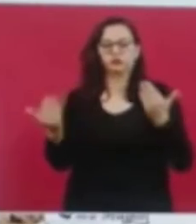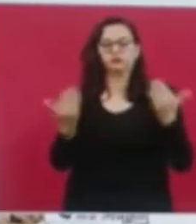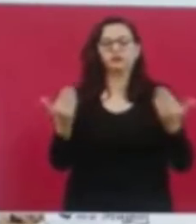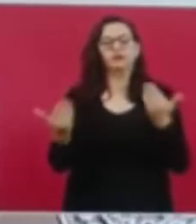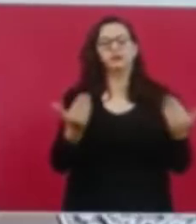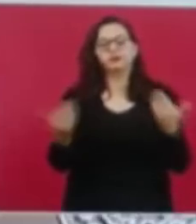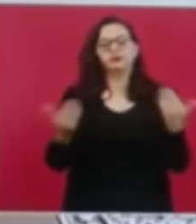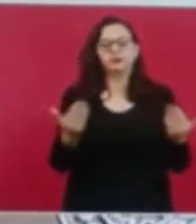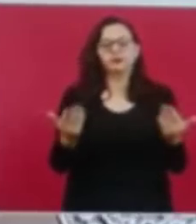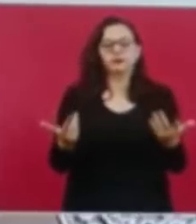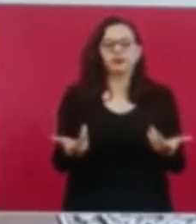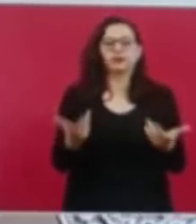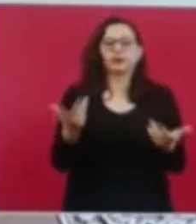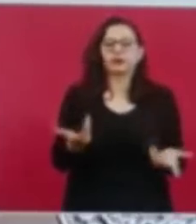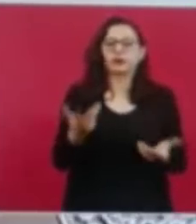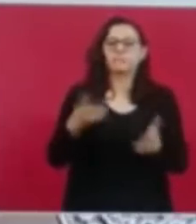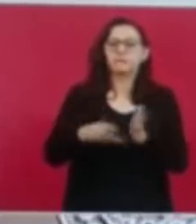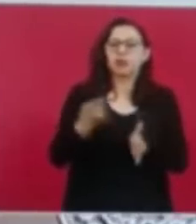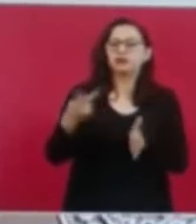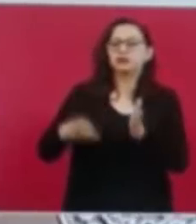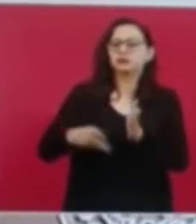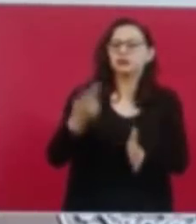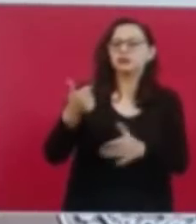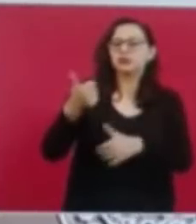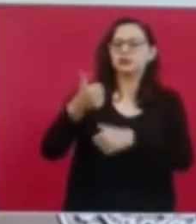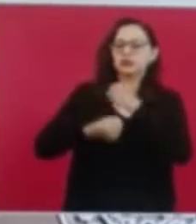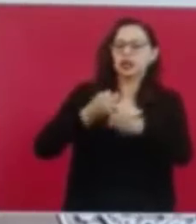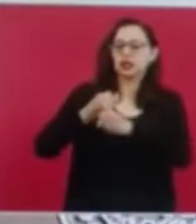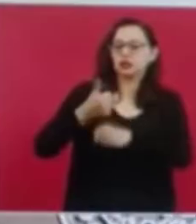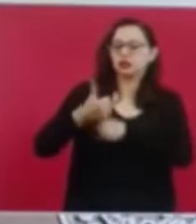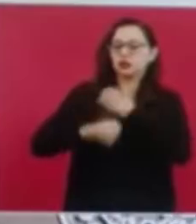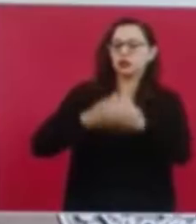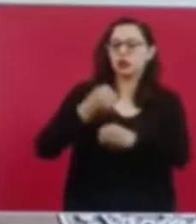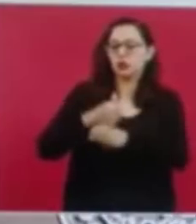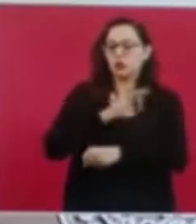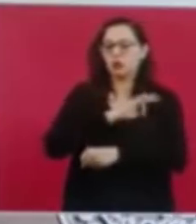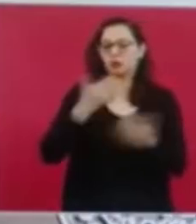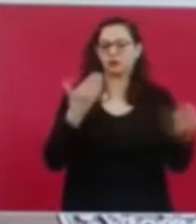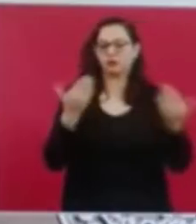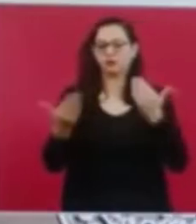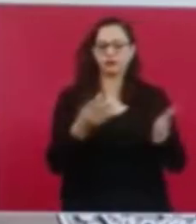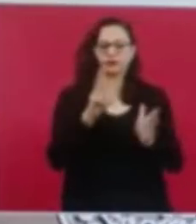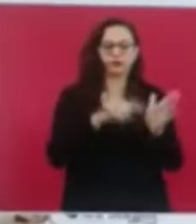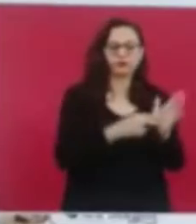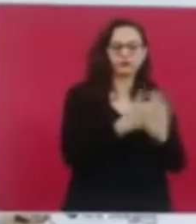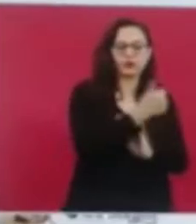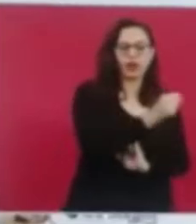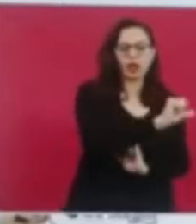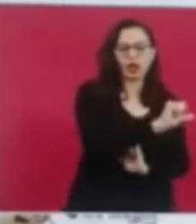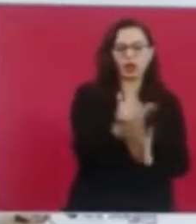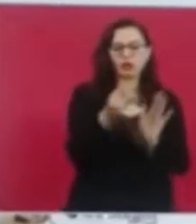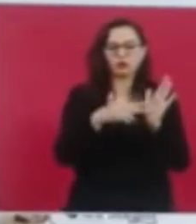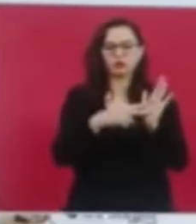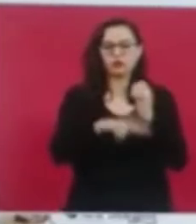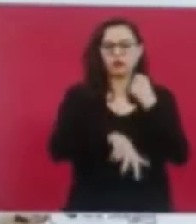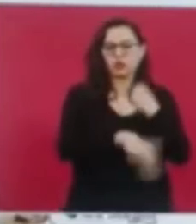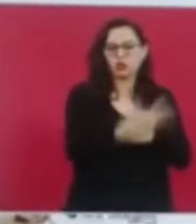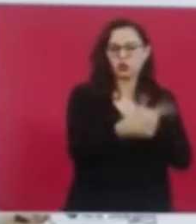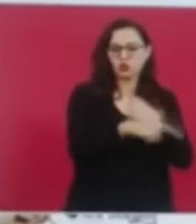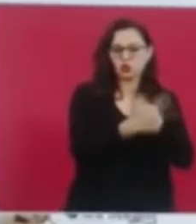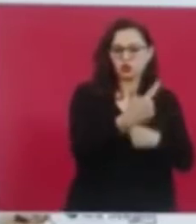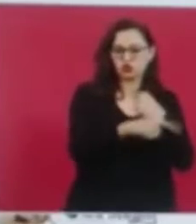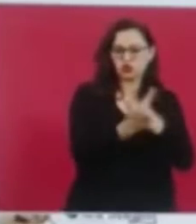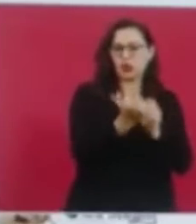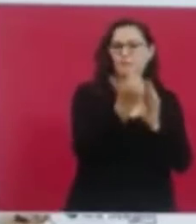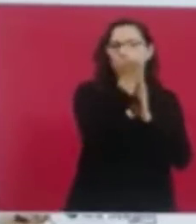américa latina para ser una voz contra sus enemigos muchísimas gracias por la oportunidad ya toda la gente